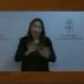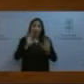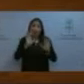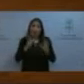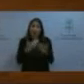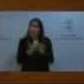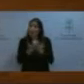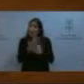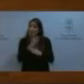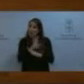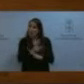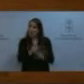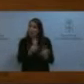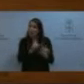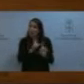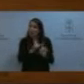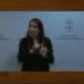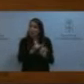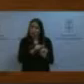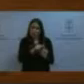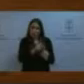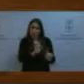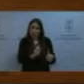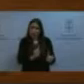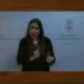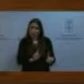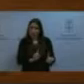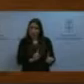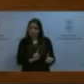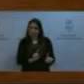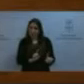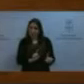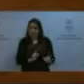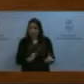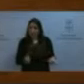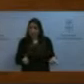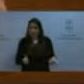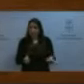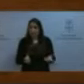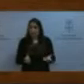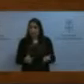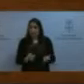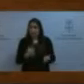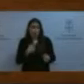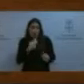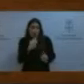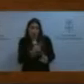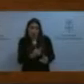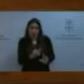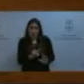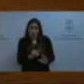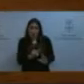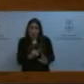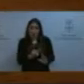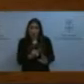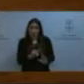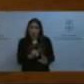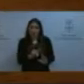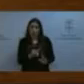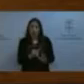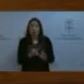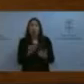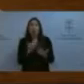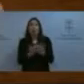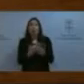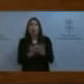esta proposición no es esto. Claro, ya se lo he dicho, como he dicho al principio, el sentido de esta